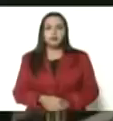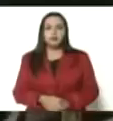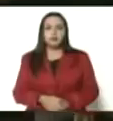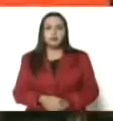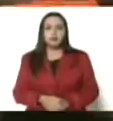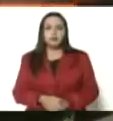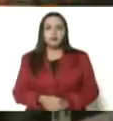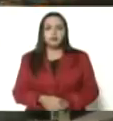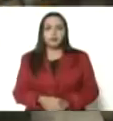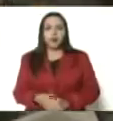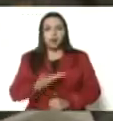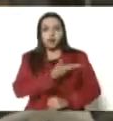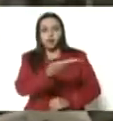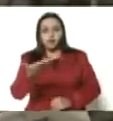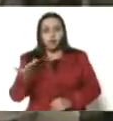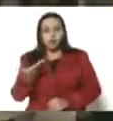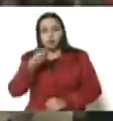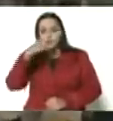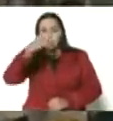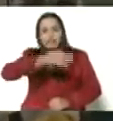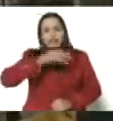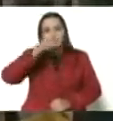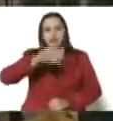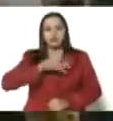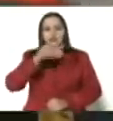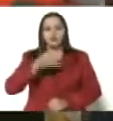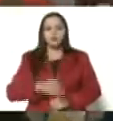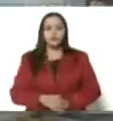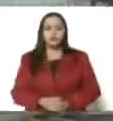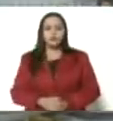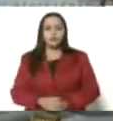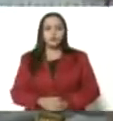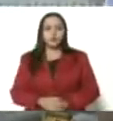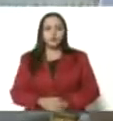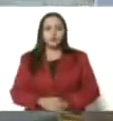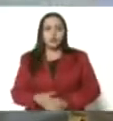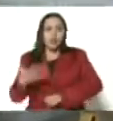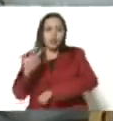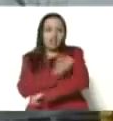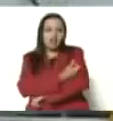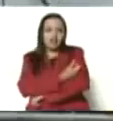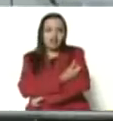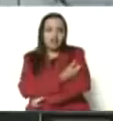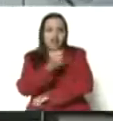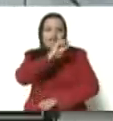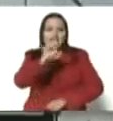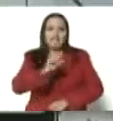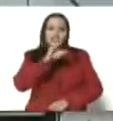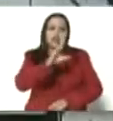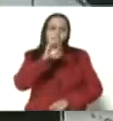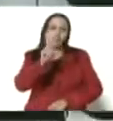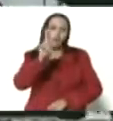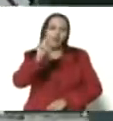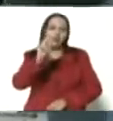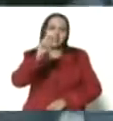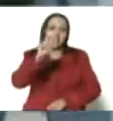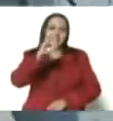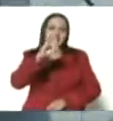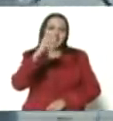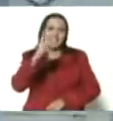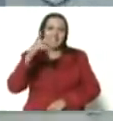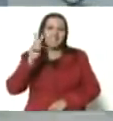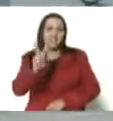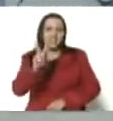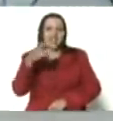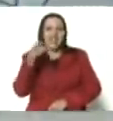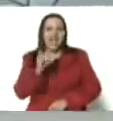Señoras y señores, muy buenas tardes. La Sputnik V es la primera vacuna registrada en el mundo con una